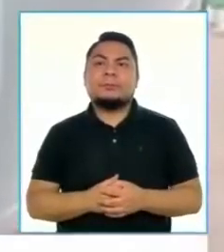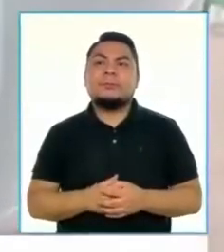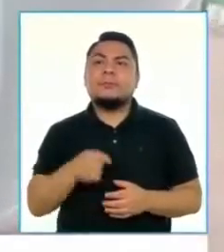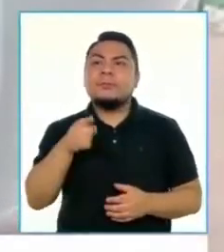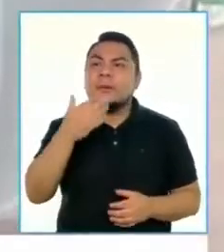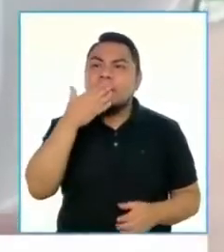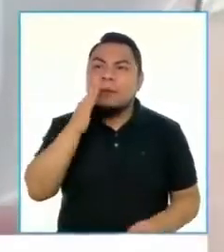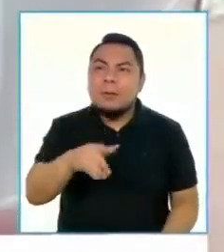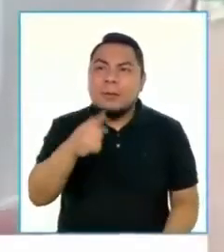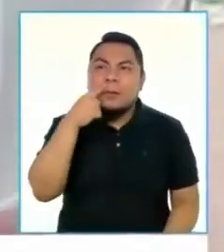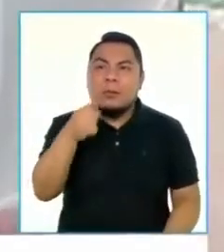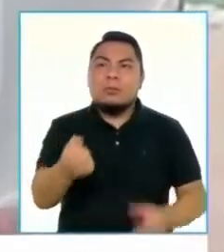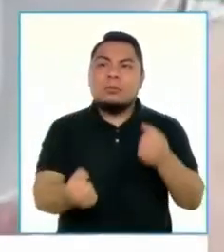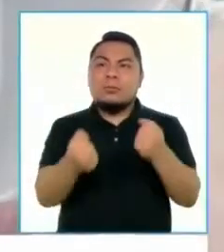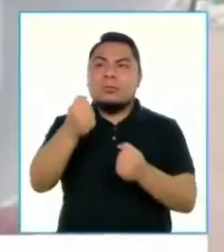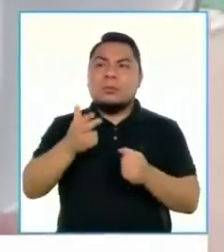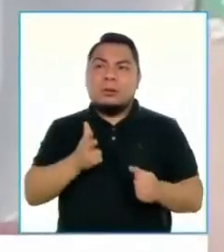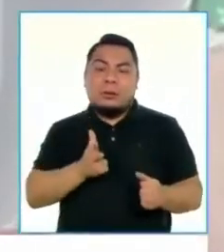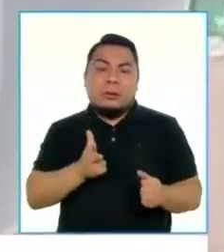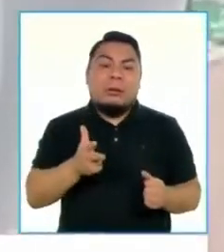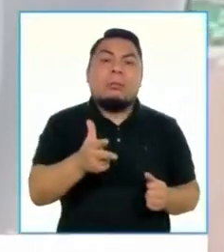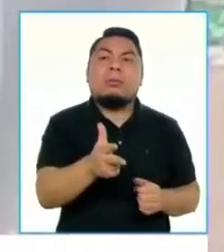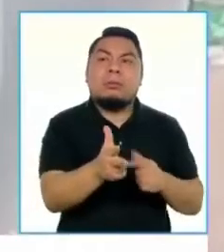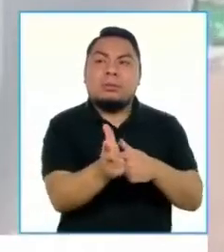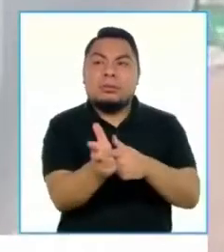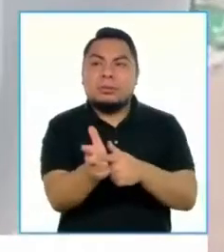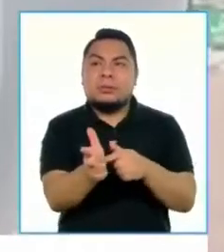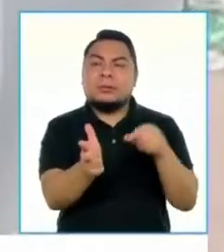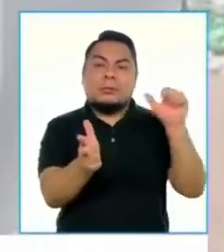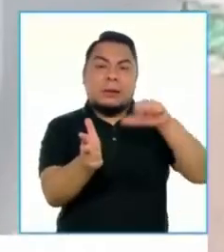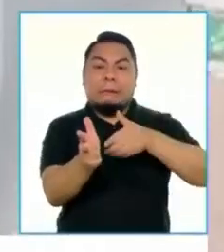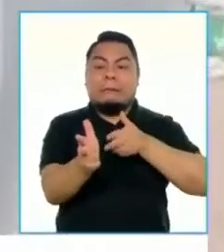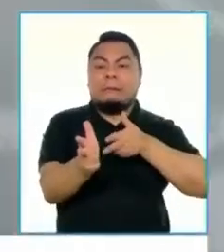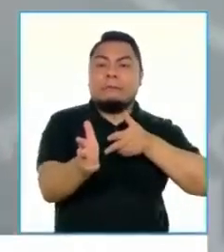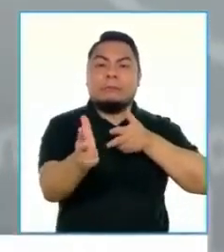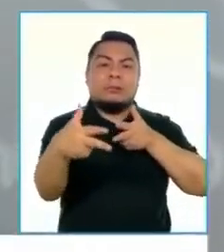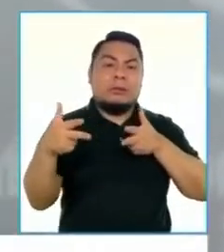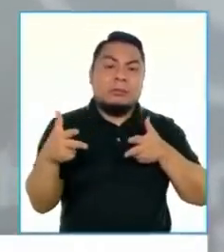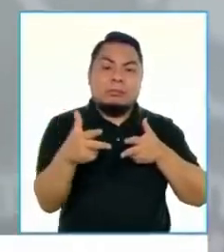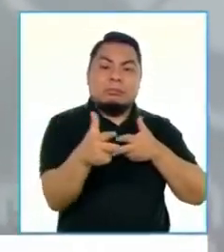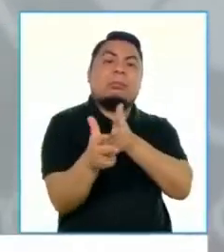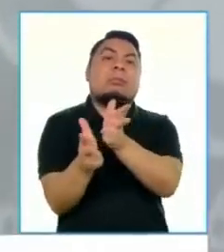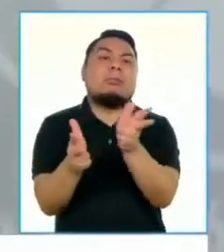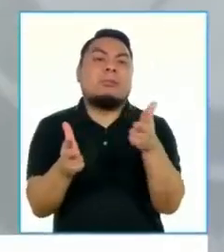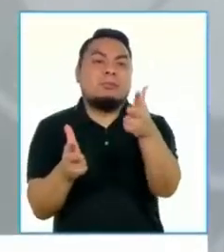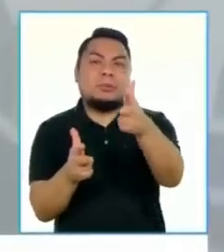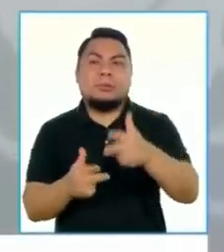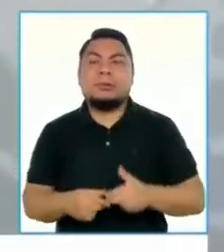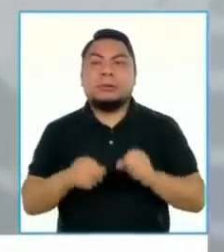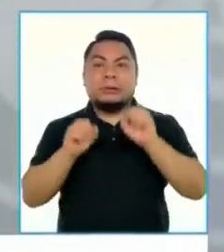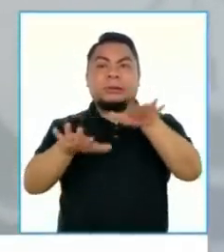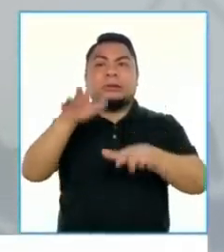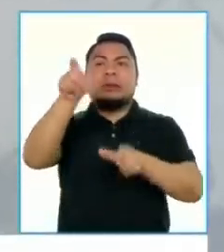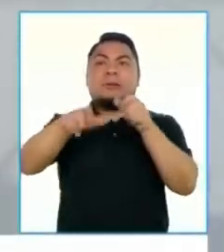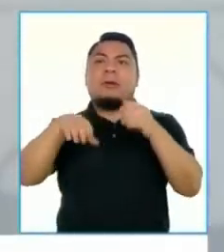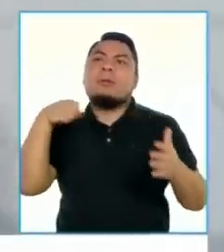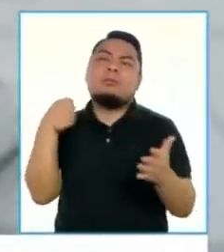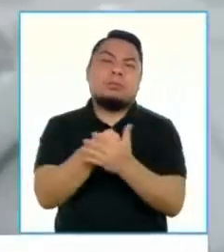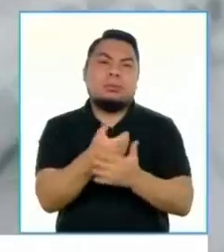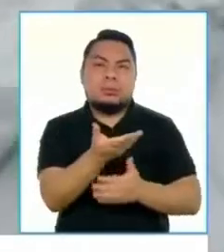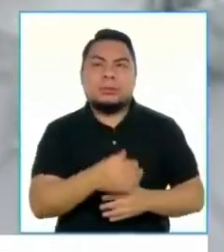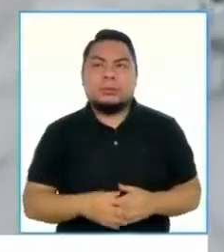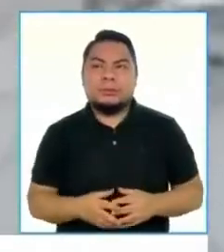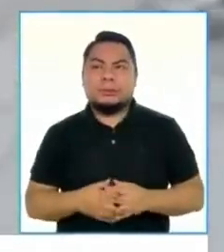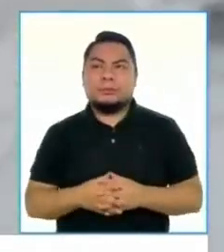La imprudencia de un conductor provocó un accidente en el corredor del Metropolitano. 15 pasajeros quedaron heridos.